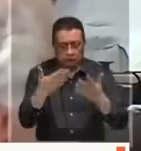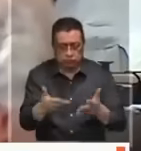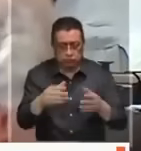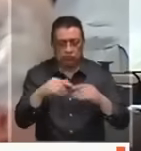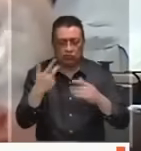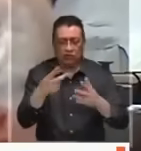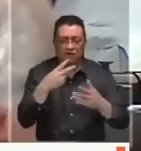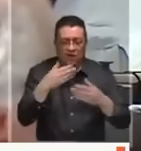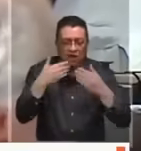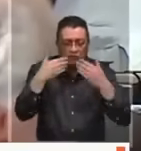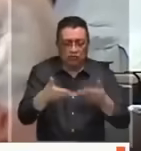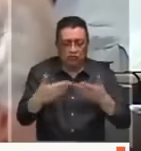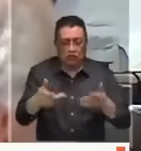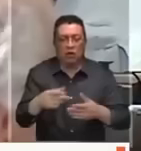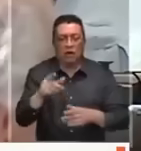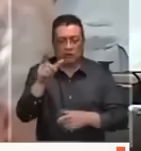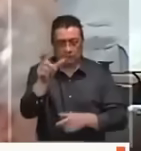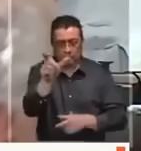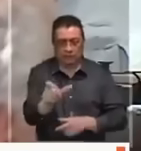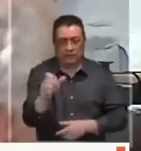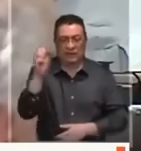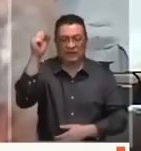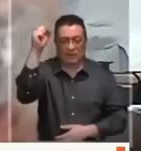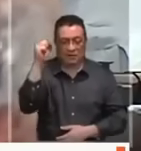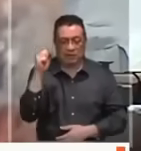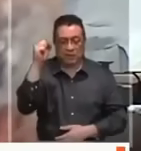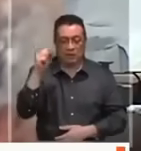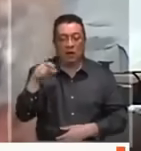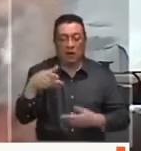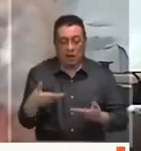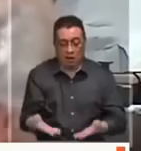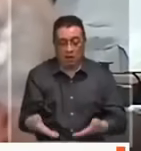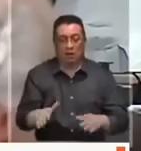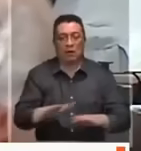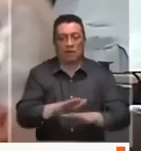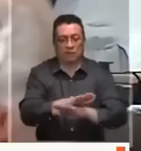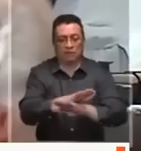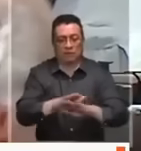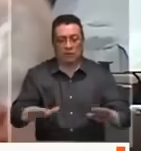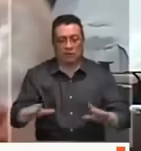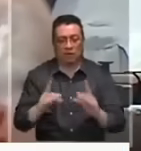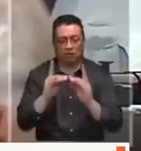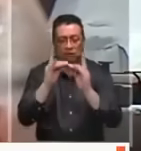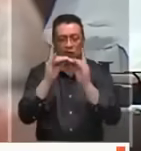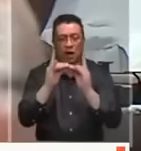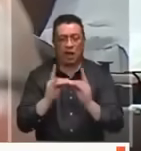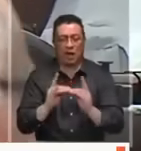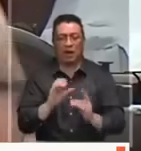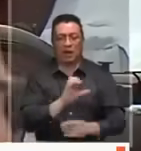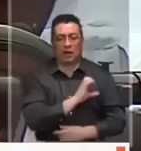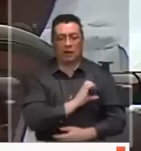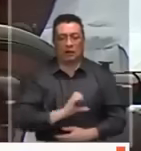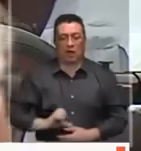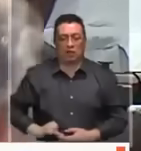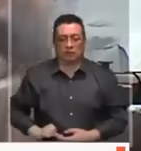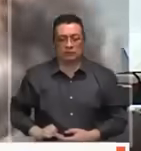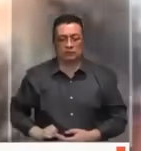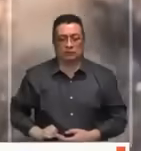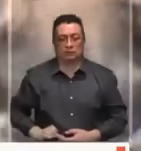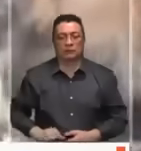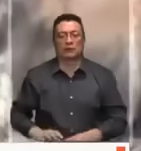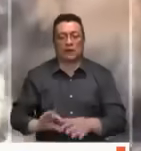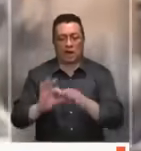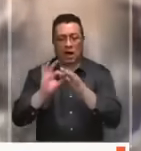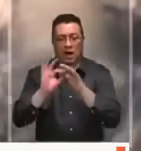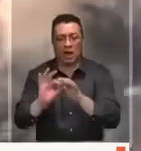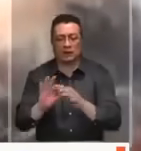Sebastián Piñera Echenique. Y damos término al funeral de Estado. Le agradecemos